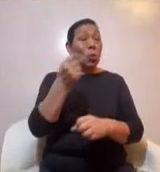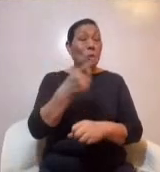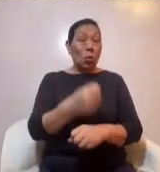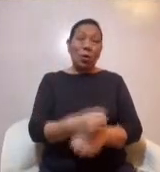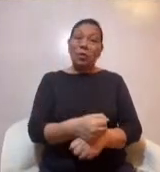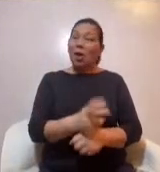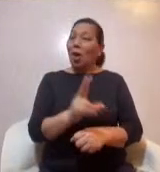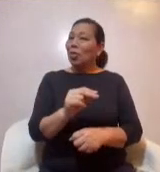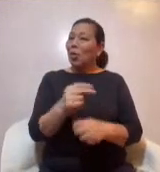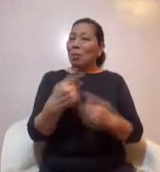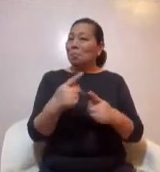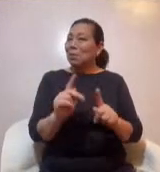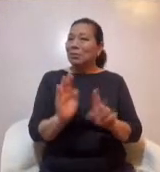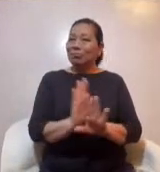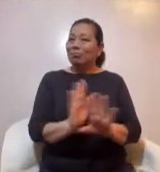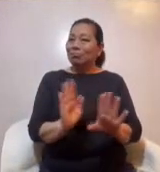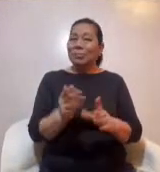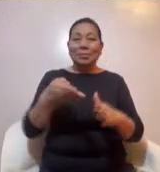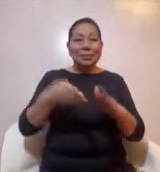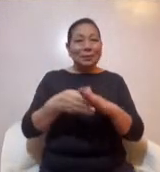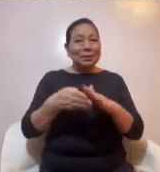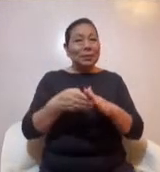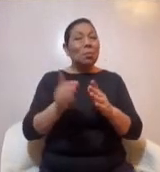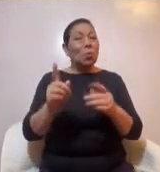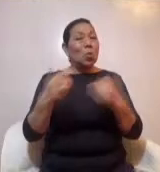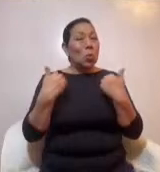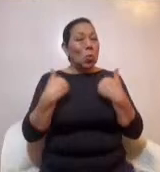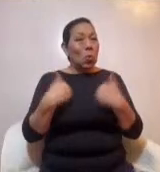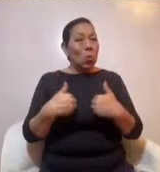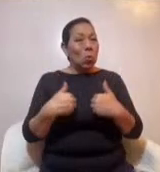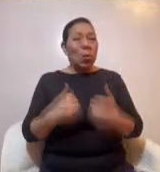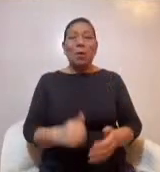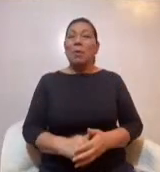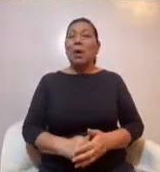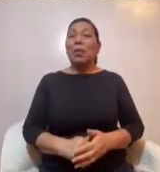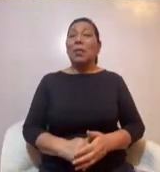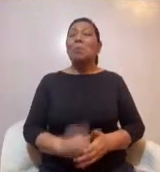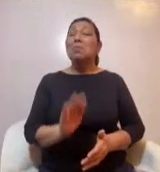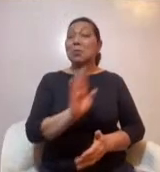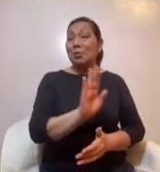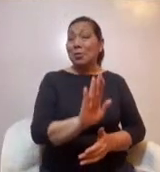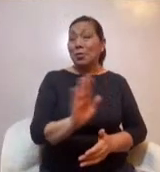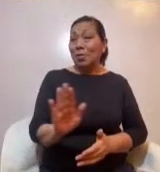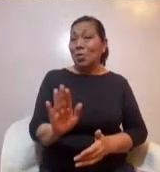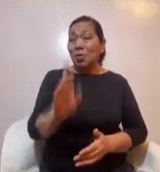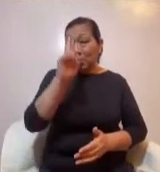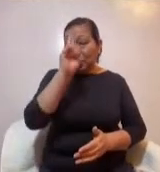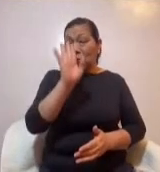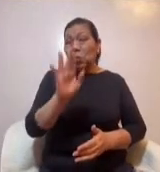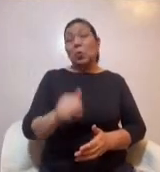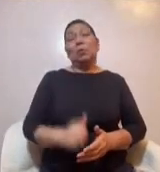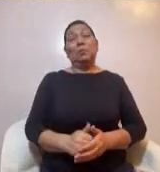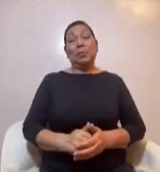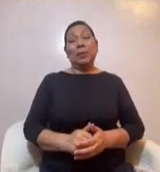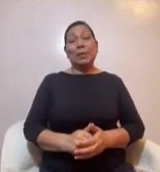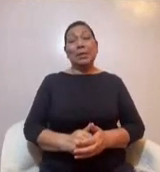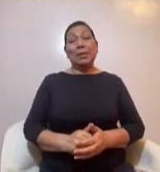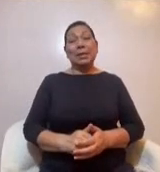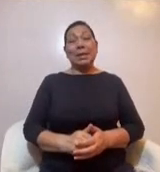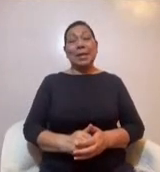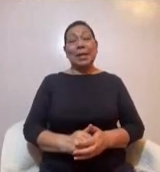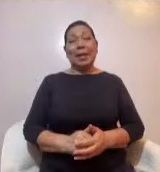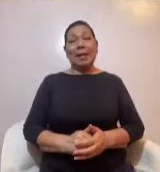salida en su contra, no se le permitió ser asistida por un abogado de su elección y que ello ha vulnerado su derecho de